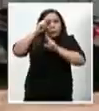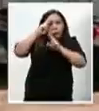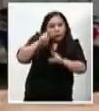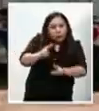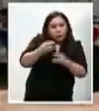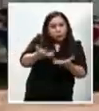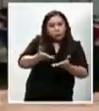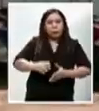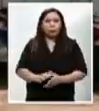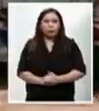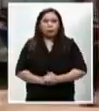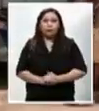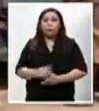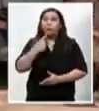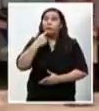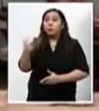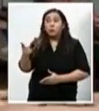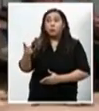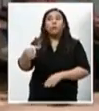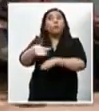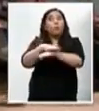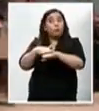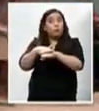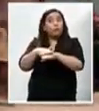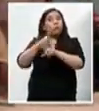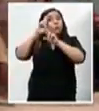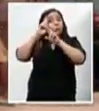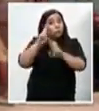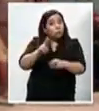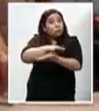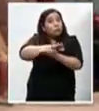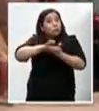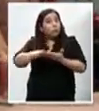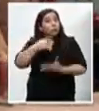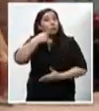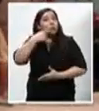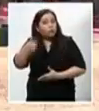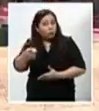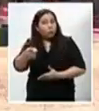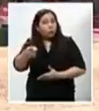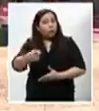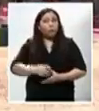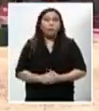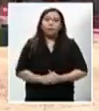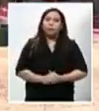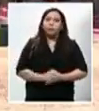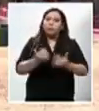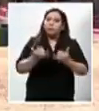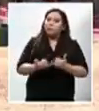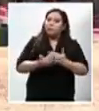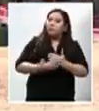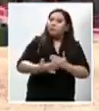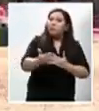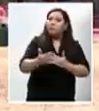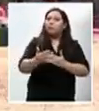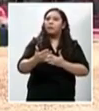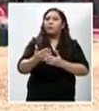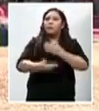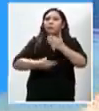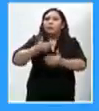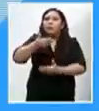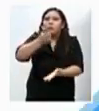cariño, como yo se los pedí, que me los trataran como reyes y como reinas. De aquí en adelante no nos